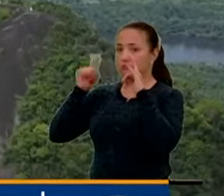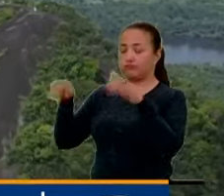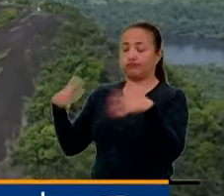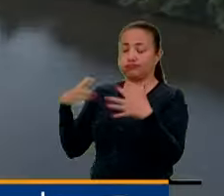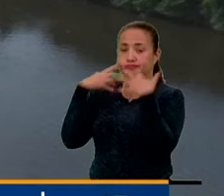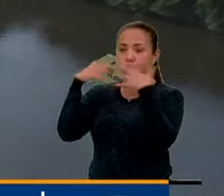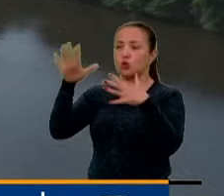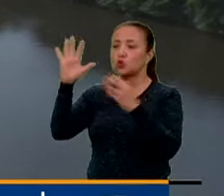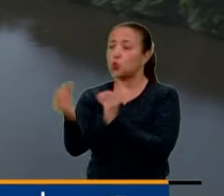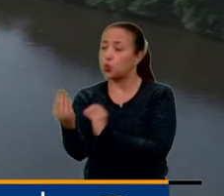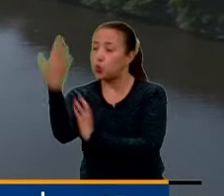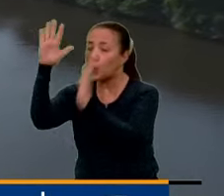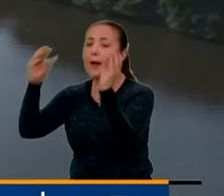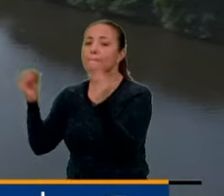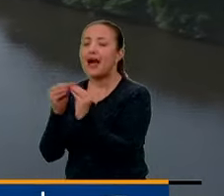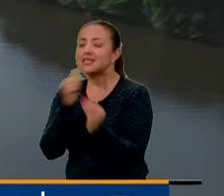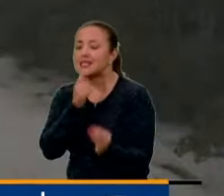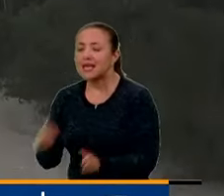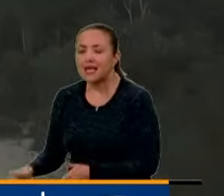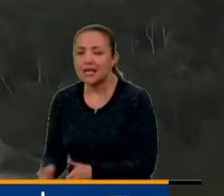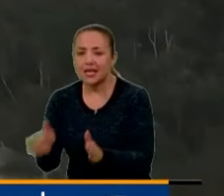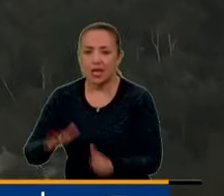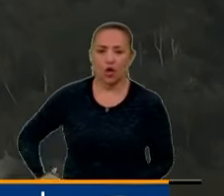selva y los ríos que la alimentan.